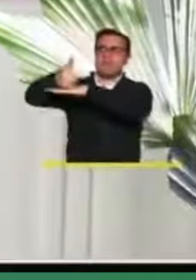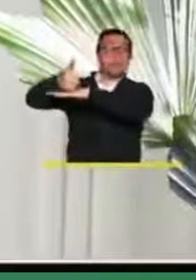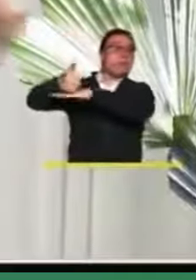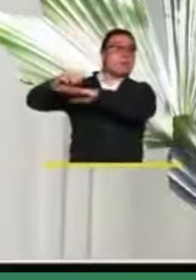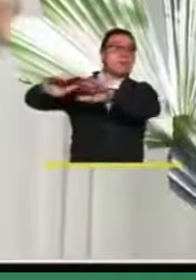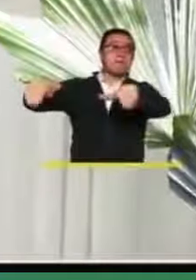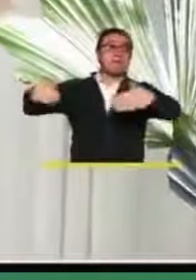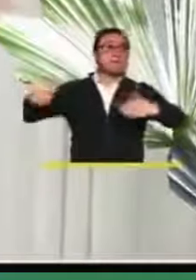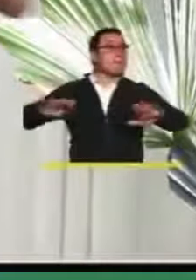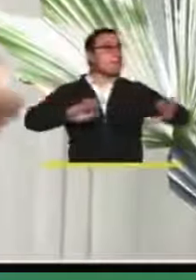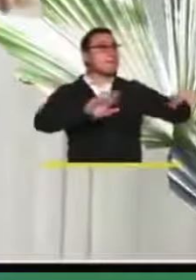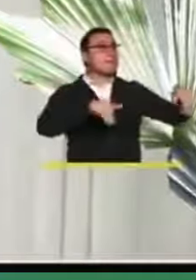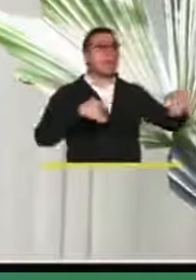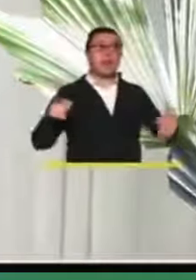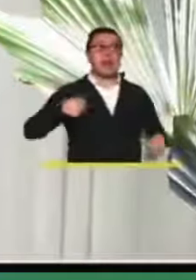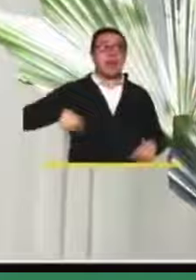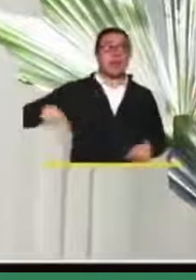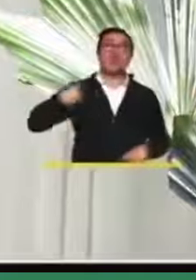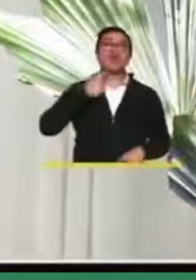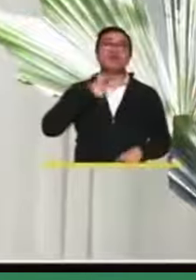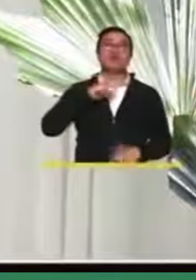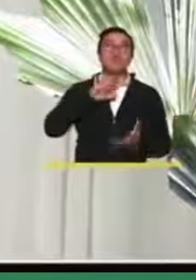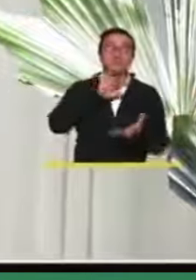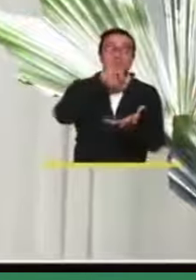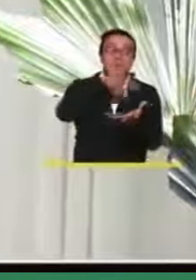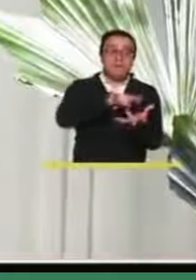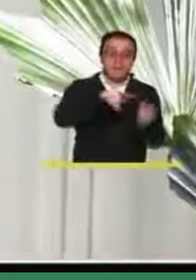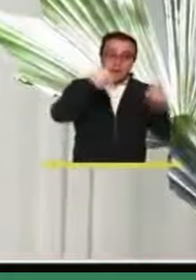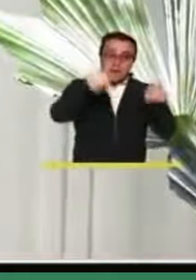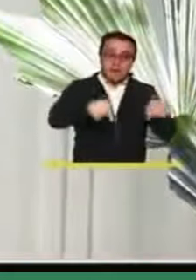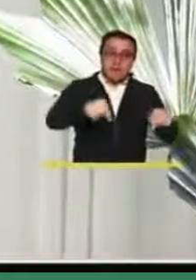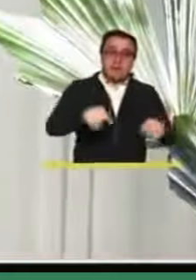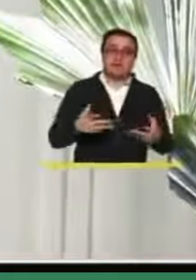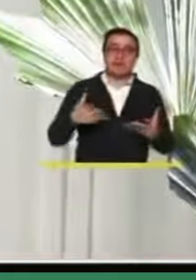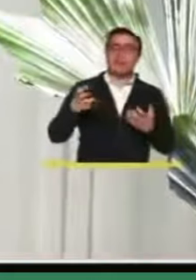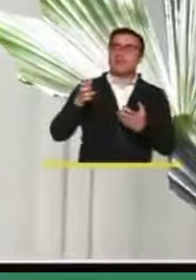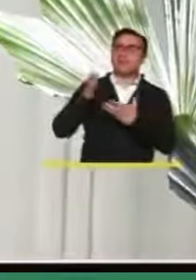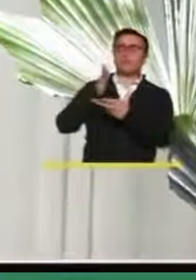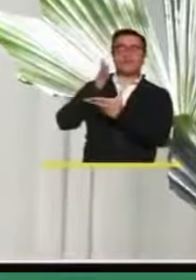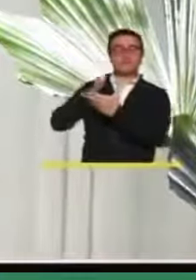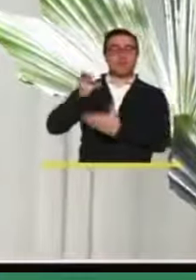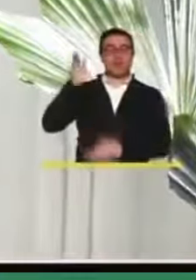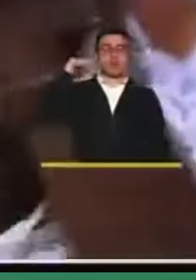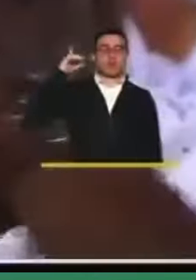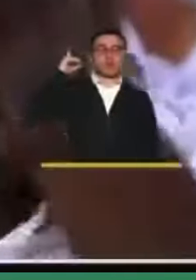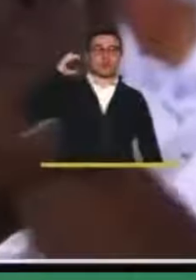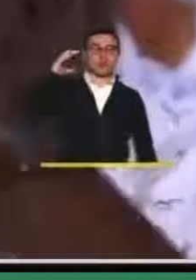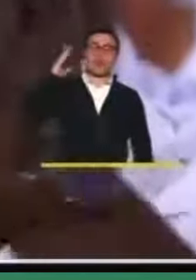no les gusta venir aquí. Quieren estar en Washington diciendo,